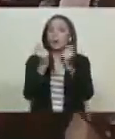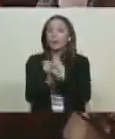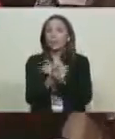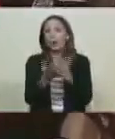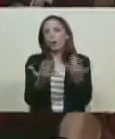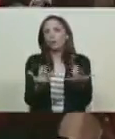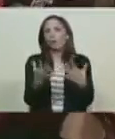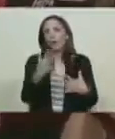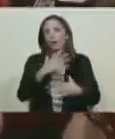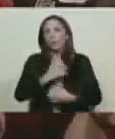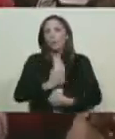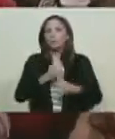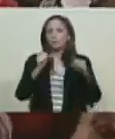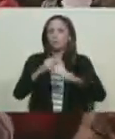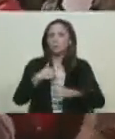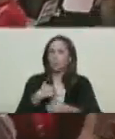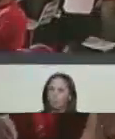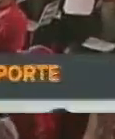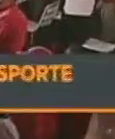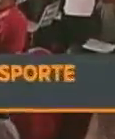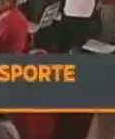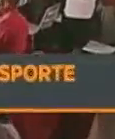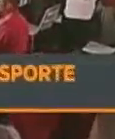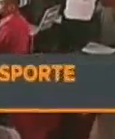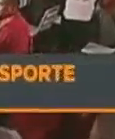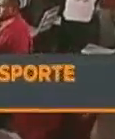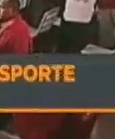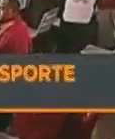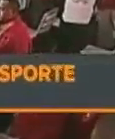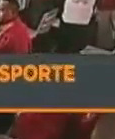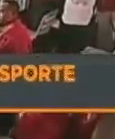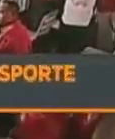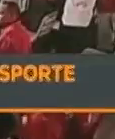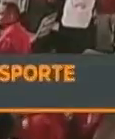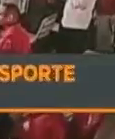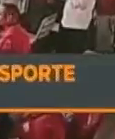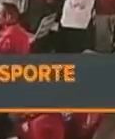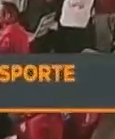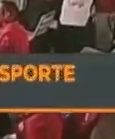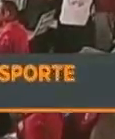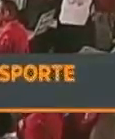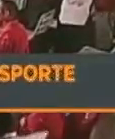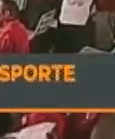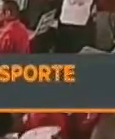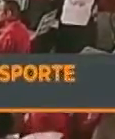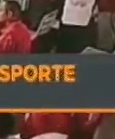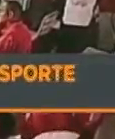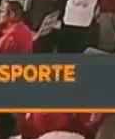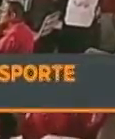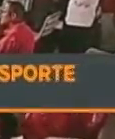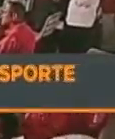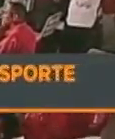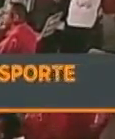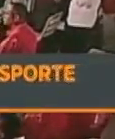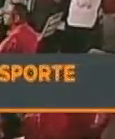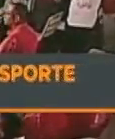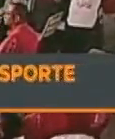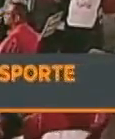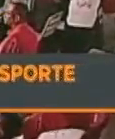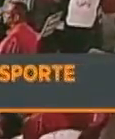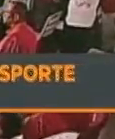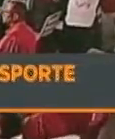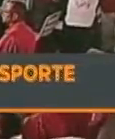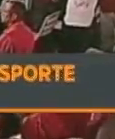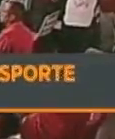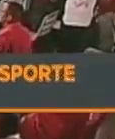esperanza con el plan de la patria que están haciendo y escribiendo ustedes magistralmente. Plan de la patria